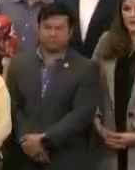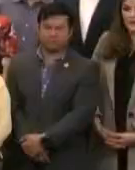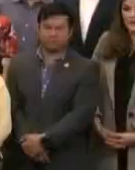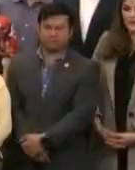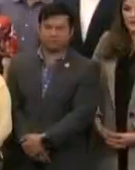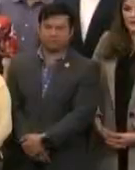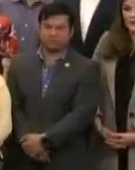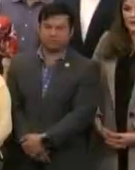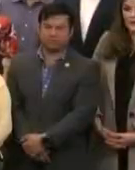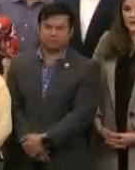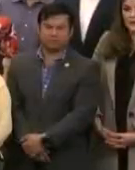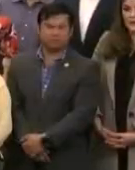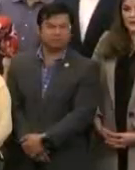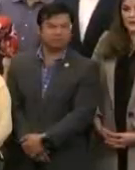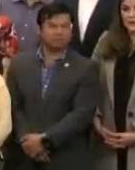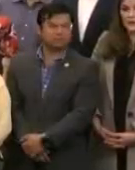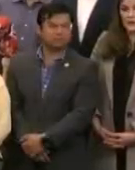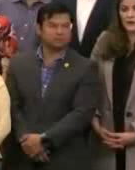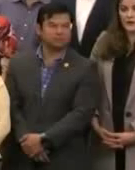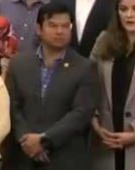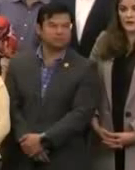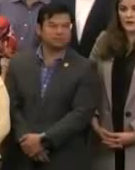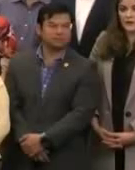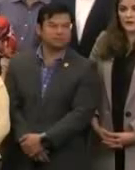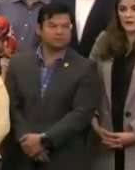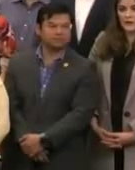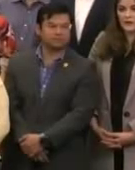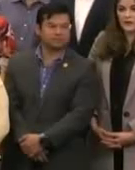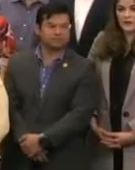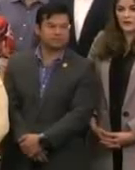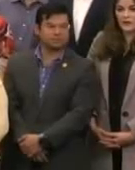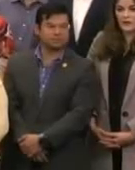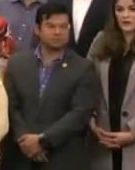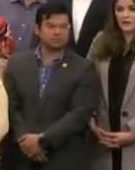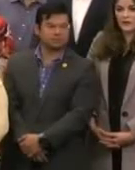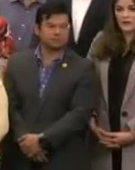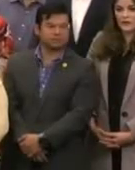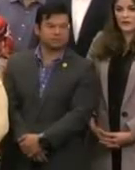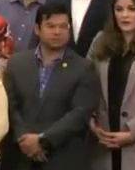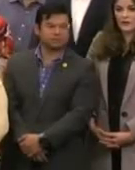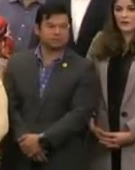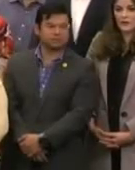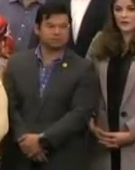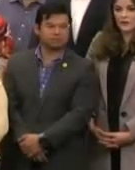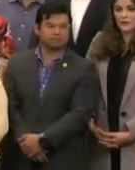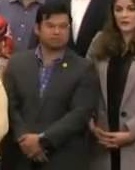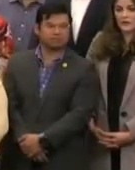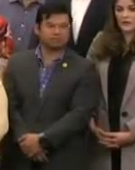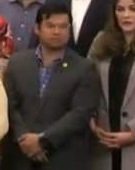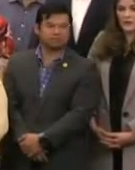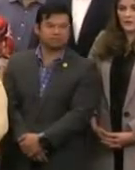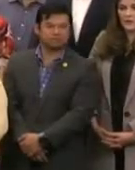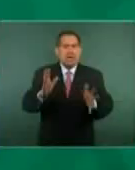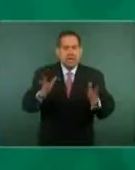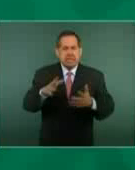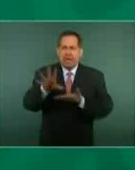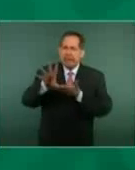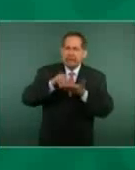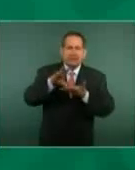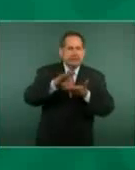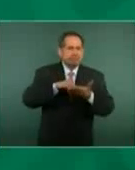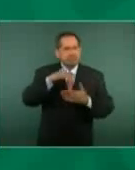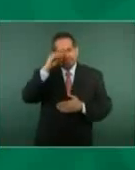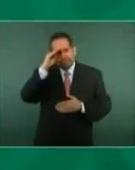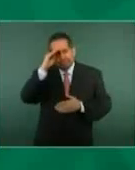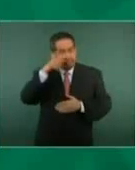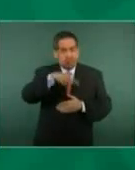continente, no del equipo, por favor, despierten. Estén en México, aquí en este país y el proceso electoral, ya que el presidente